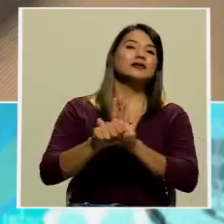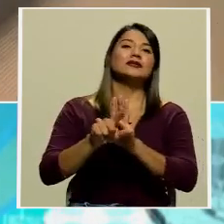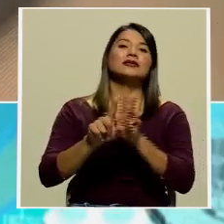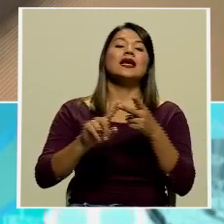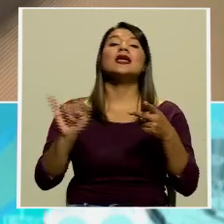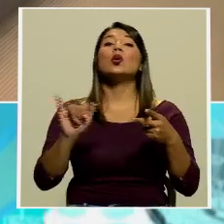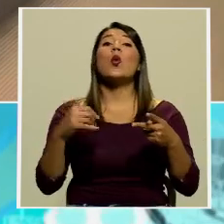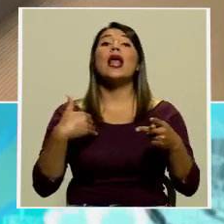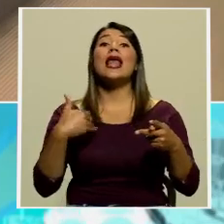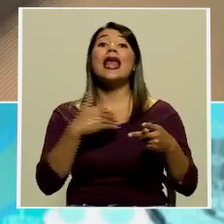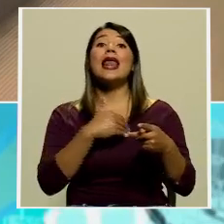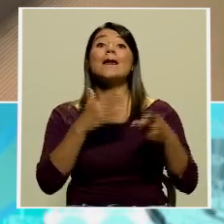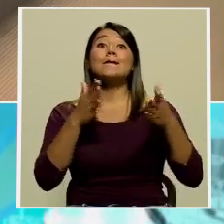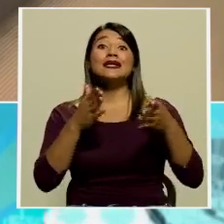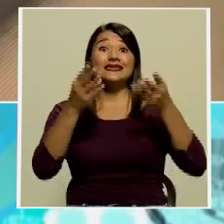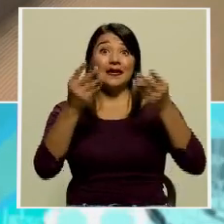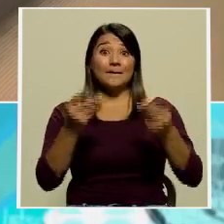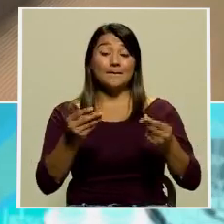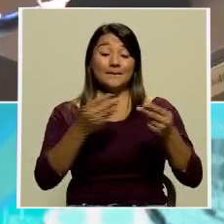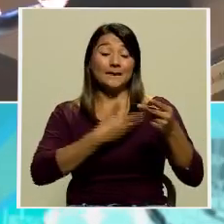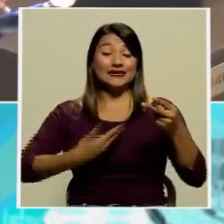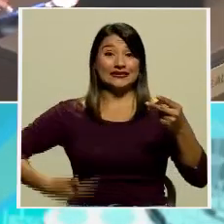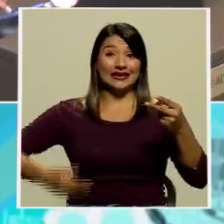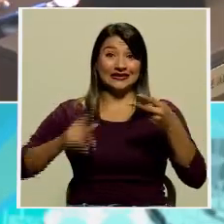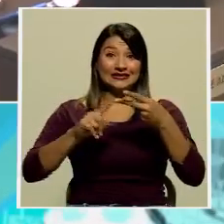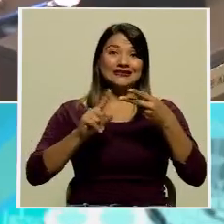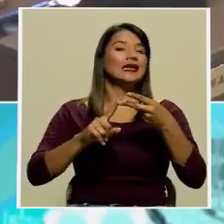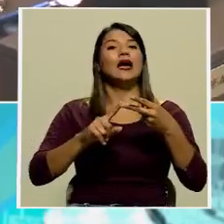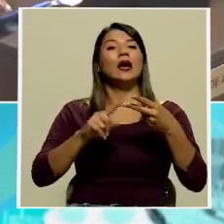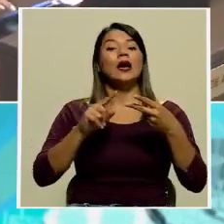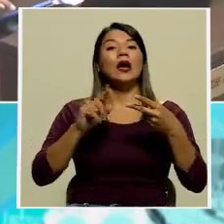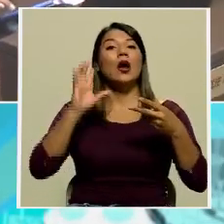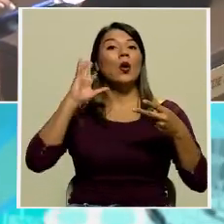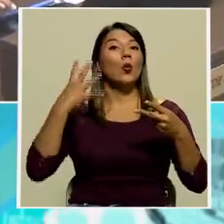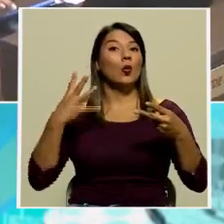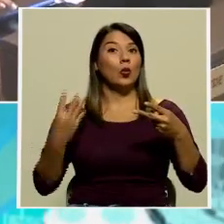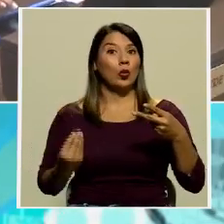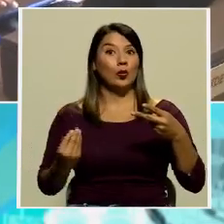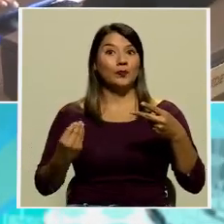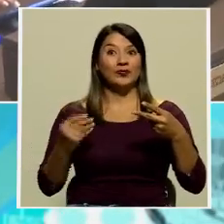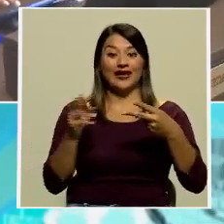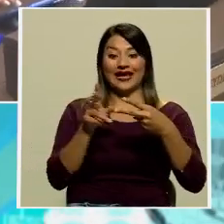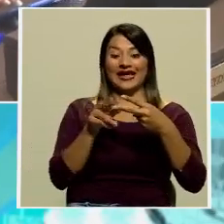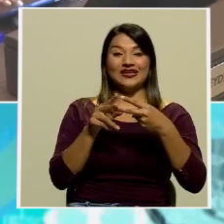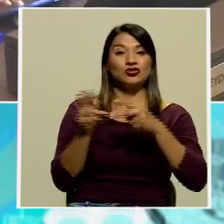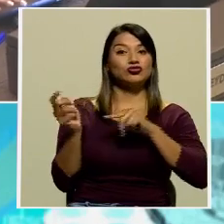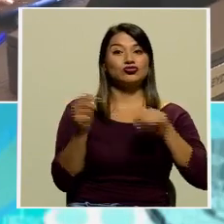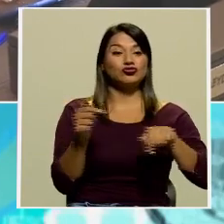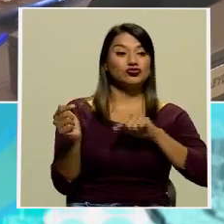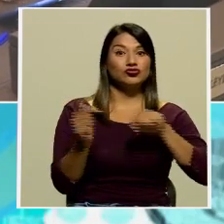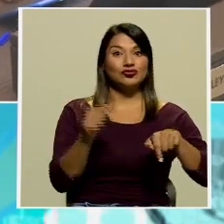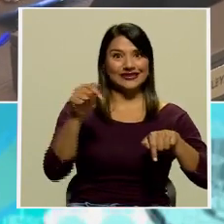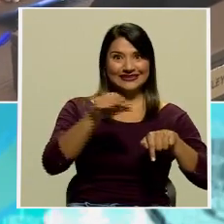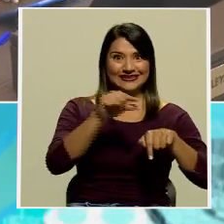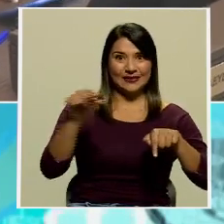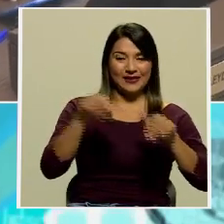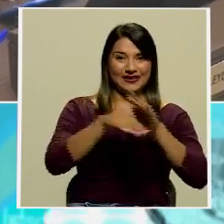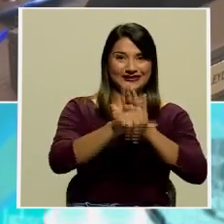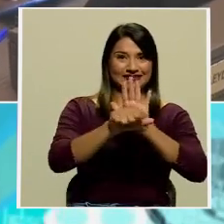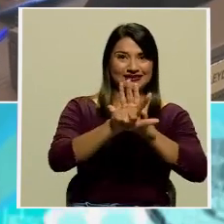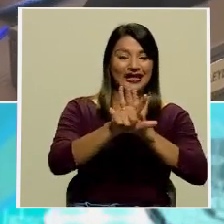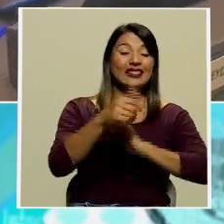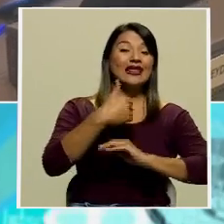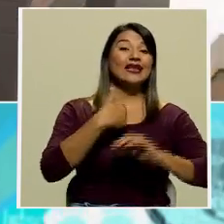Yanina Dinarte. Ellos van a estar durante estas próximas semanas teniendo reuniones pues prácticamente periódicas con las diferentes